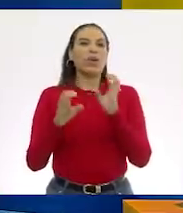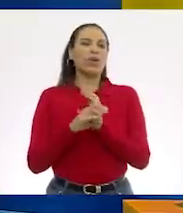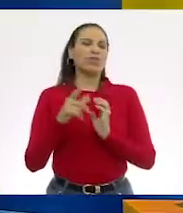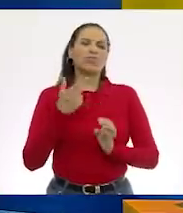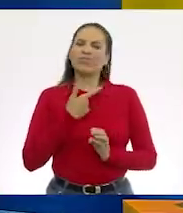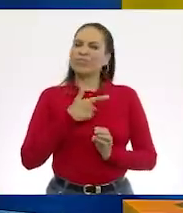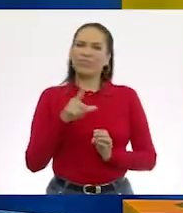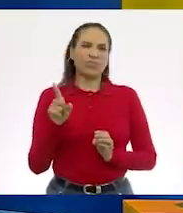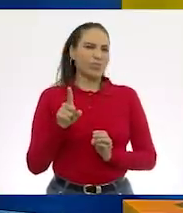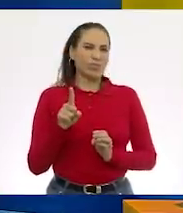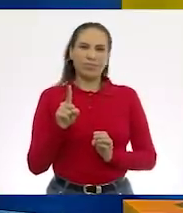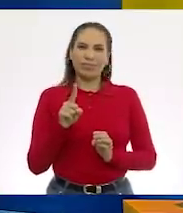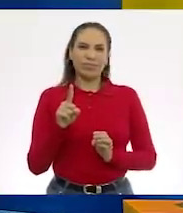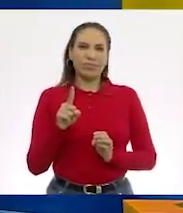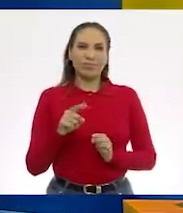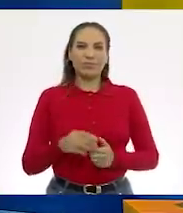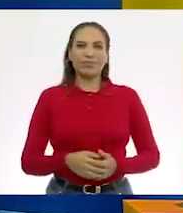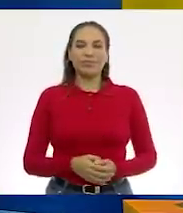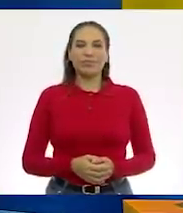no nos agradan.